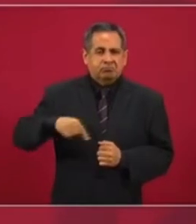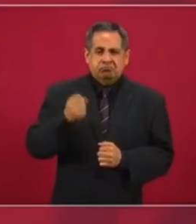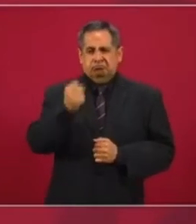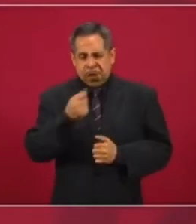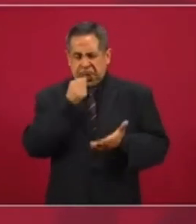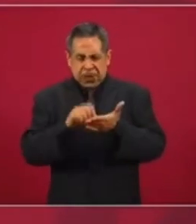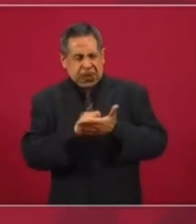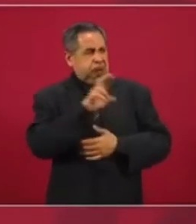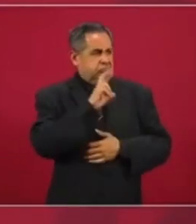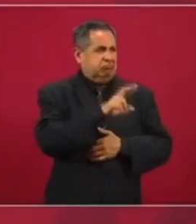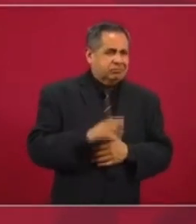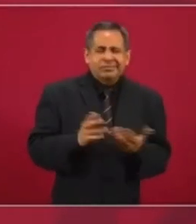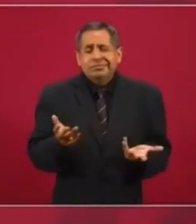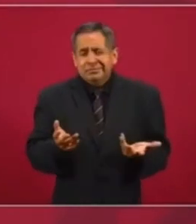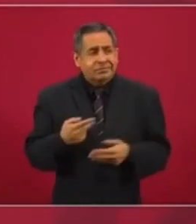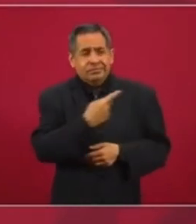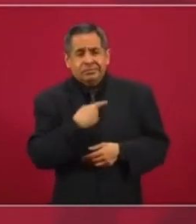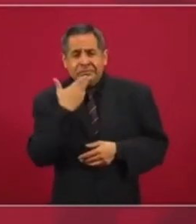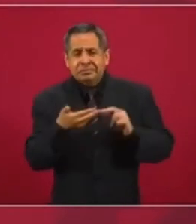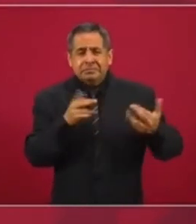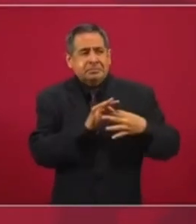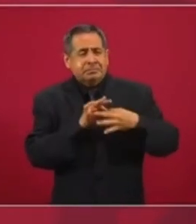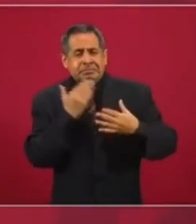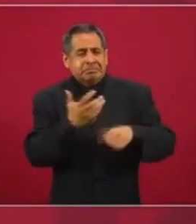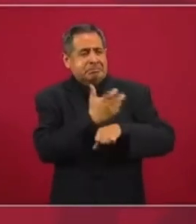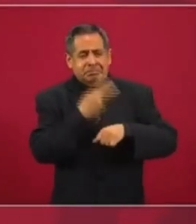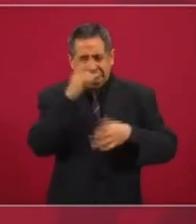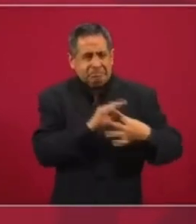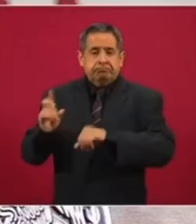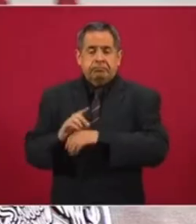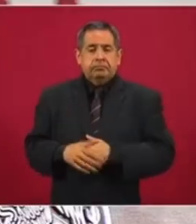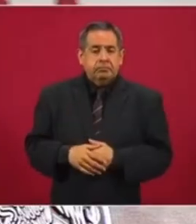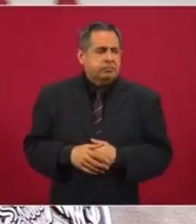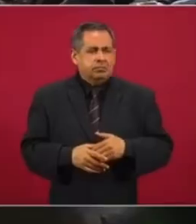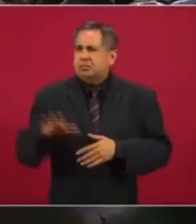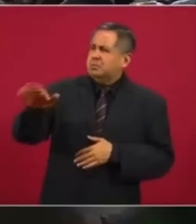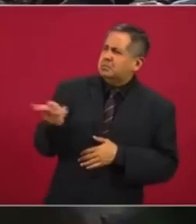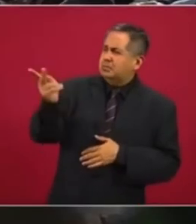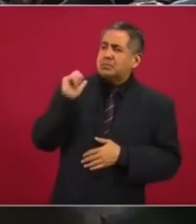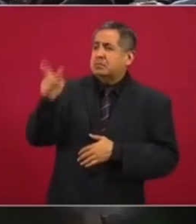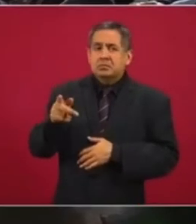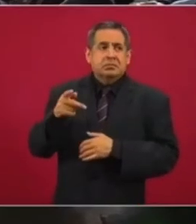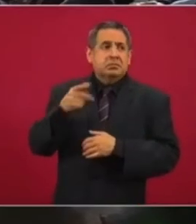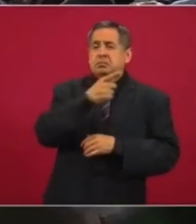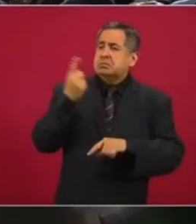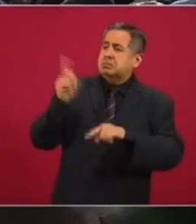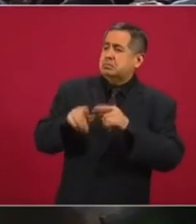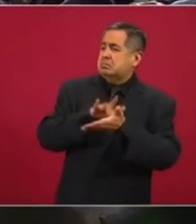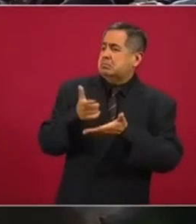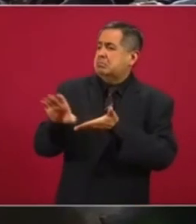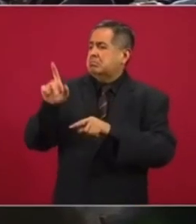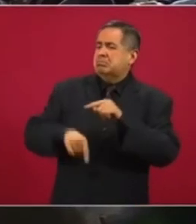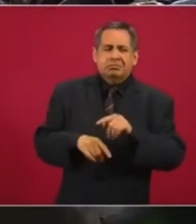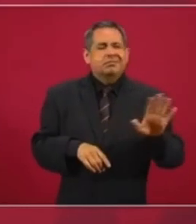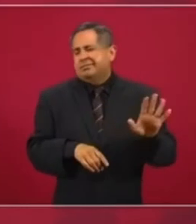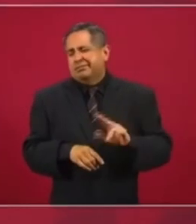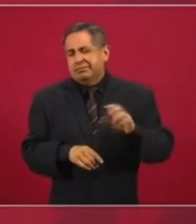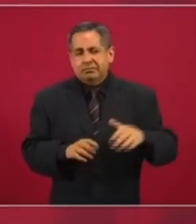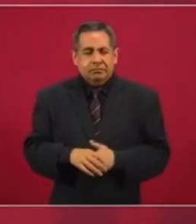enérgica, porque es muy buena la relación que tenemos con el gobierno de Estados Unidos. ¿Hay riesgo de que les quiten ayuda financiera?